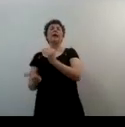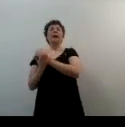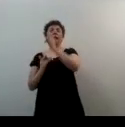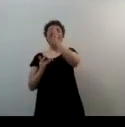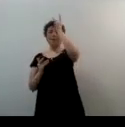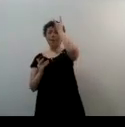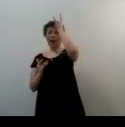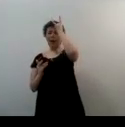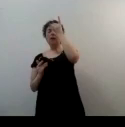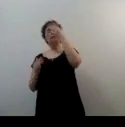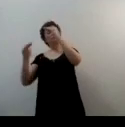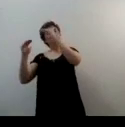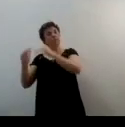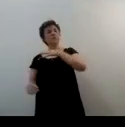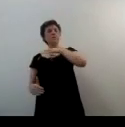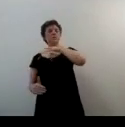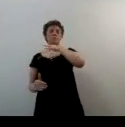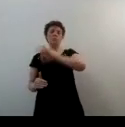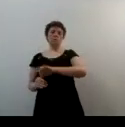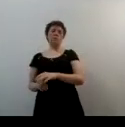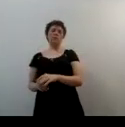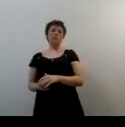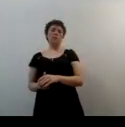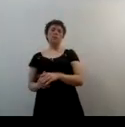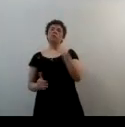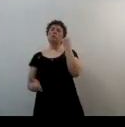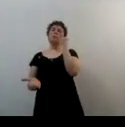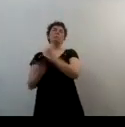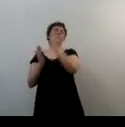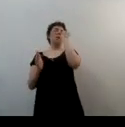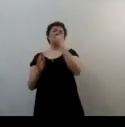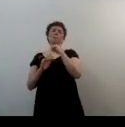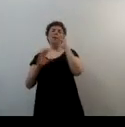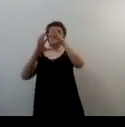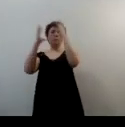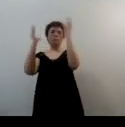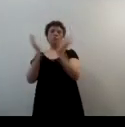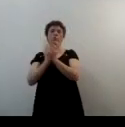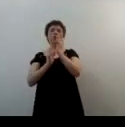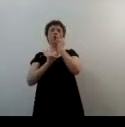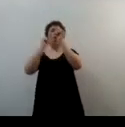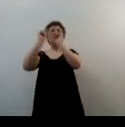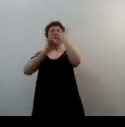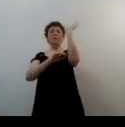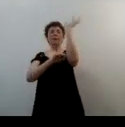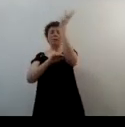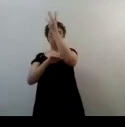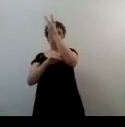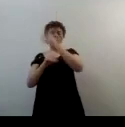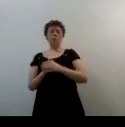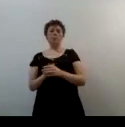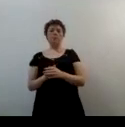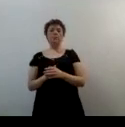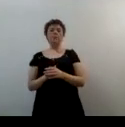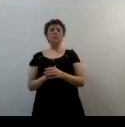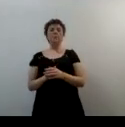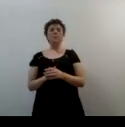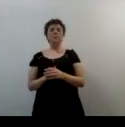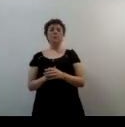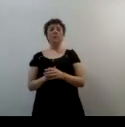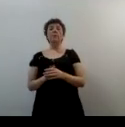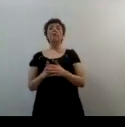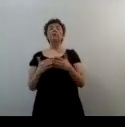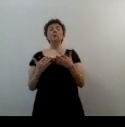carbono de los alimentos, el vacuno es el que más huella de carbono emite por producción de kilo de carne. Y claro, es